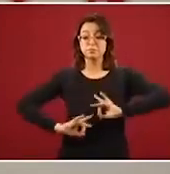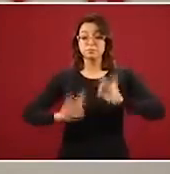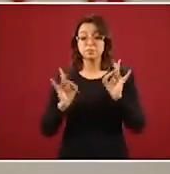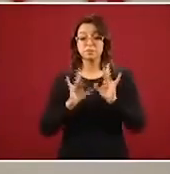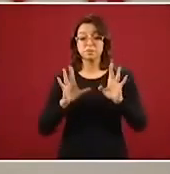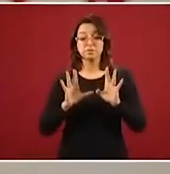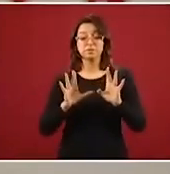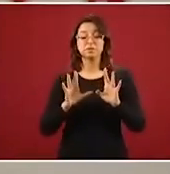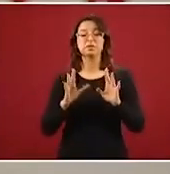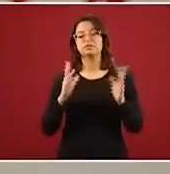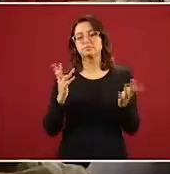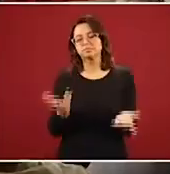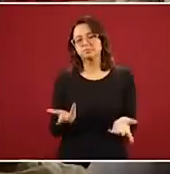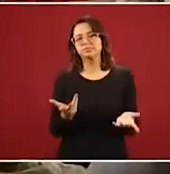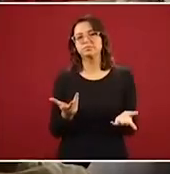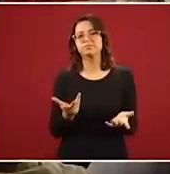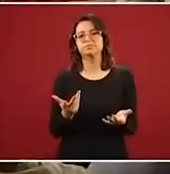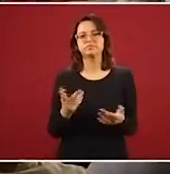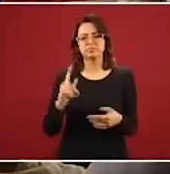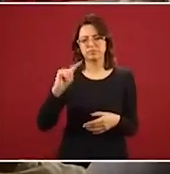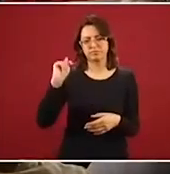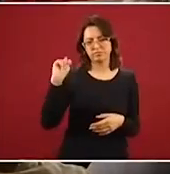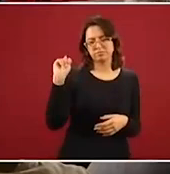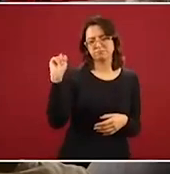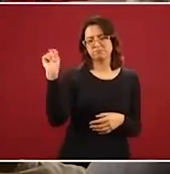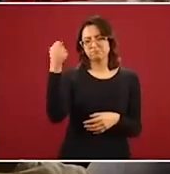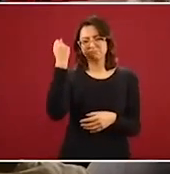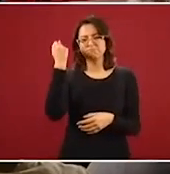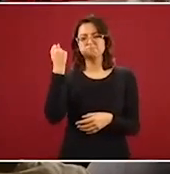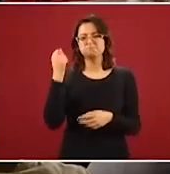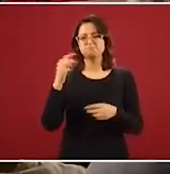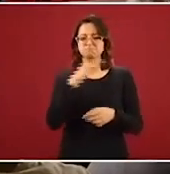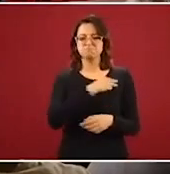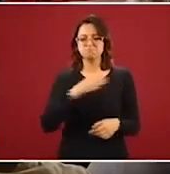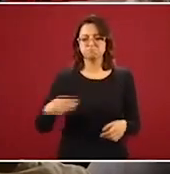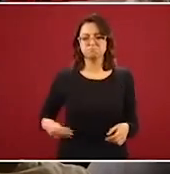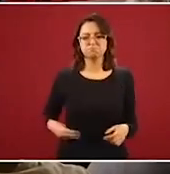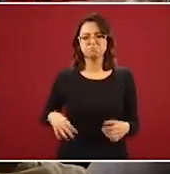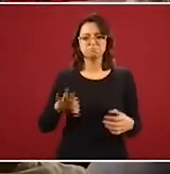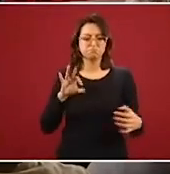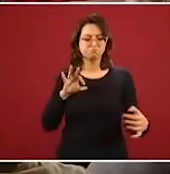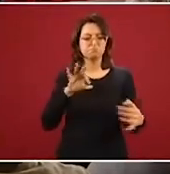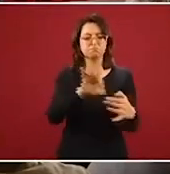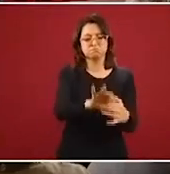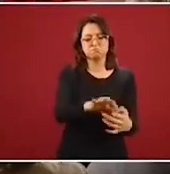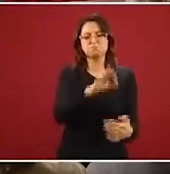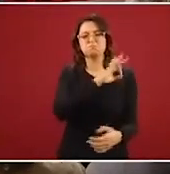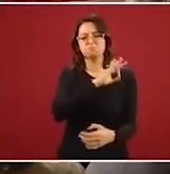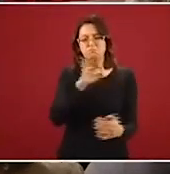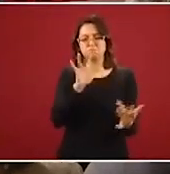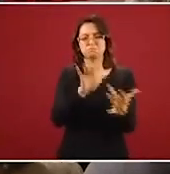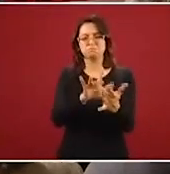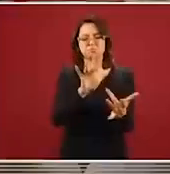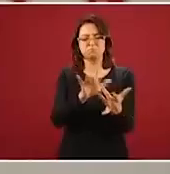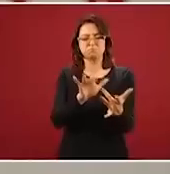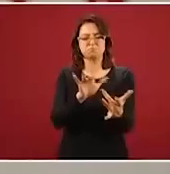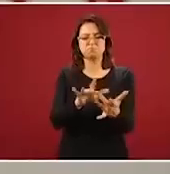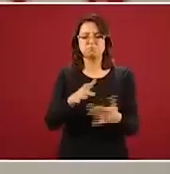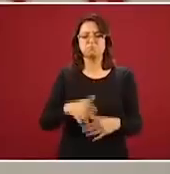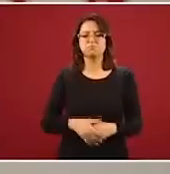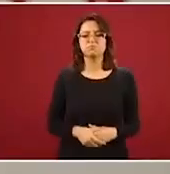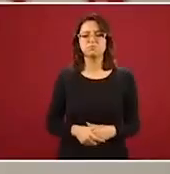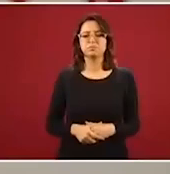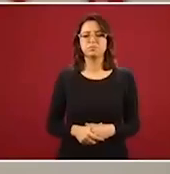las capacidades tecnológicas que tengan en el municipio o en el estado. Son